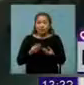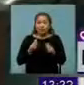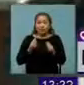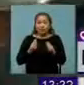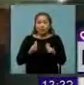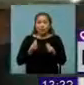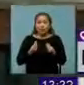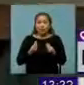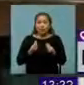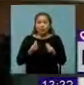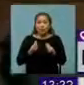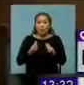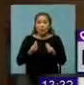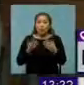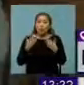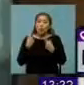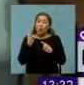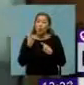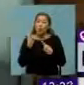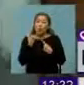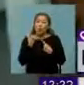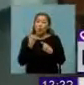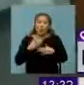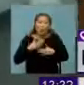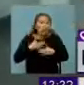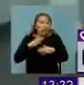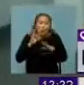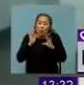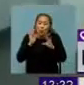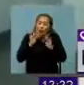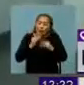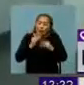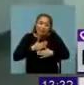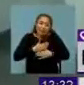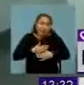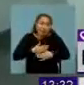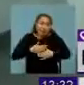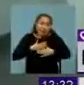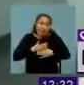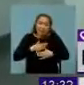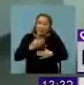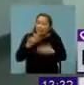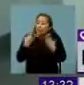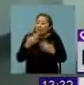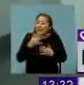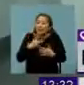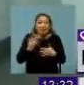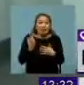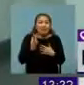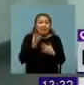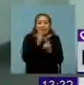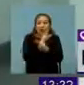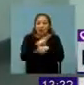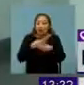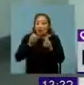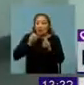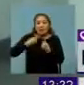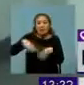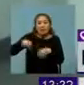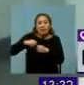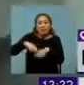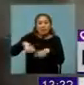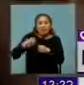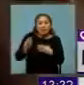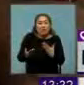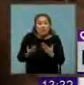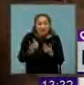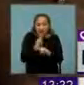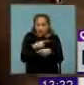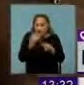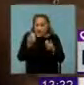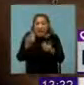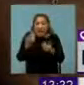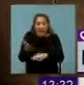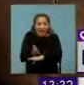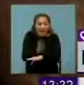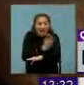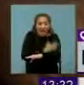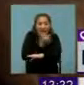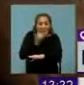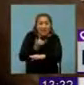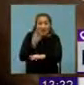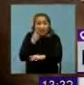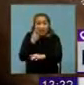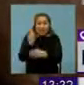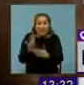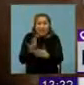ver uno por ahí duele mucho y llegué a entender por qué se perdió tantas cosas en libertador porque anteriormente